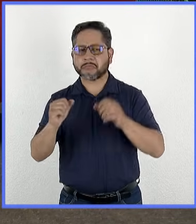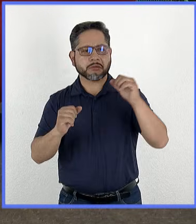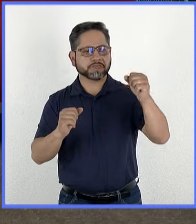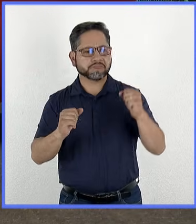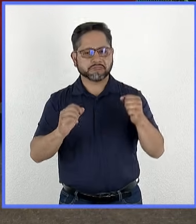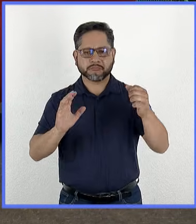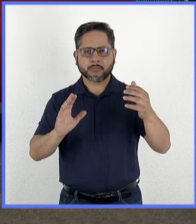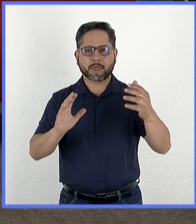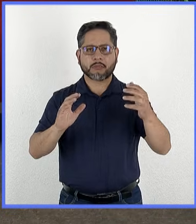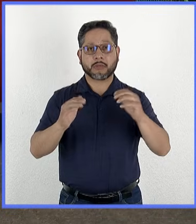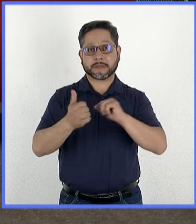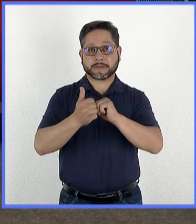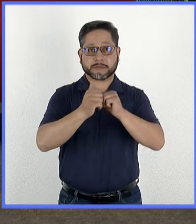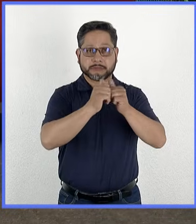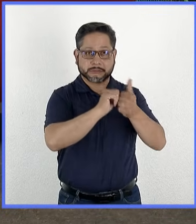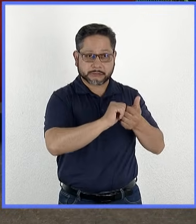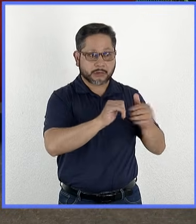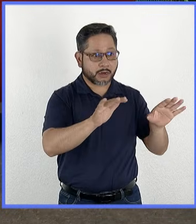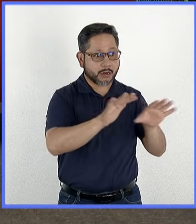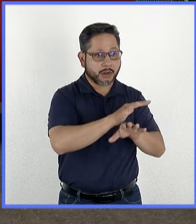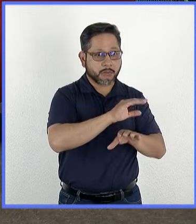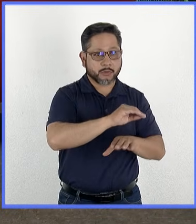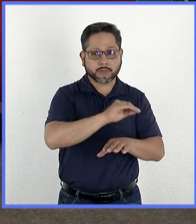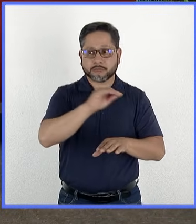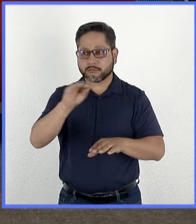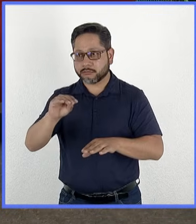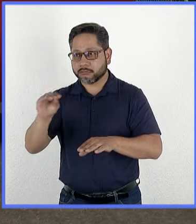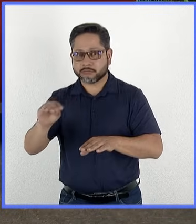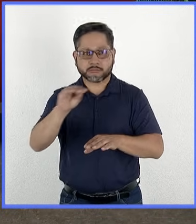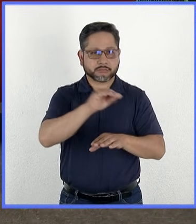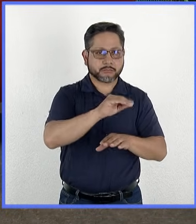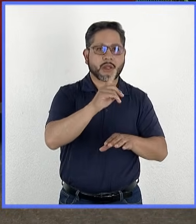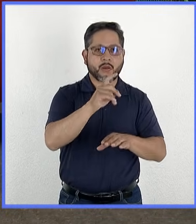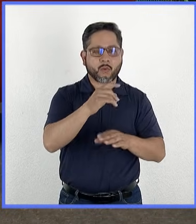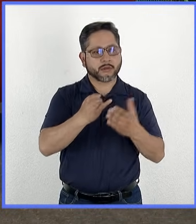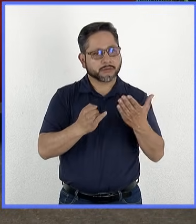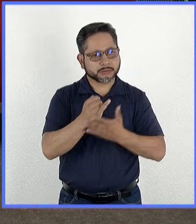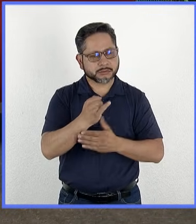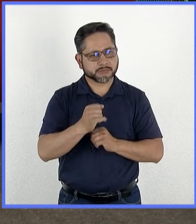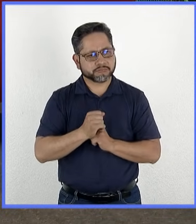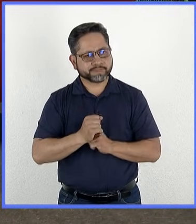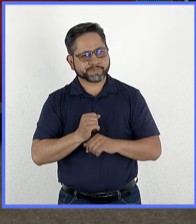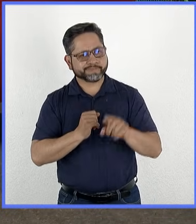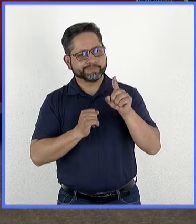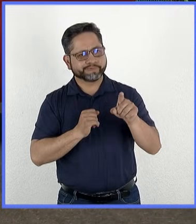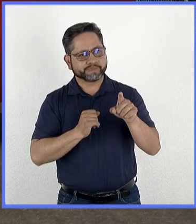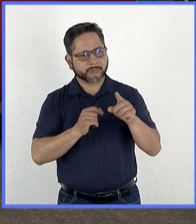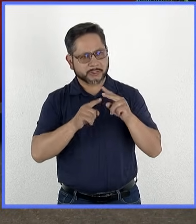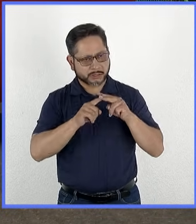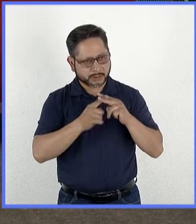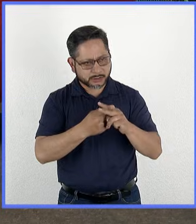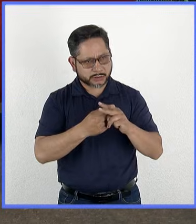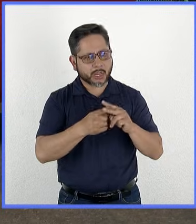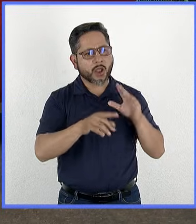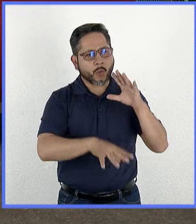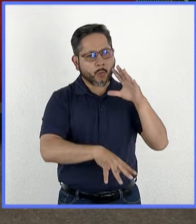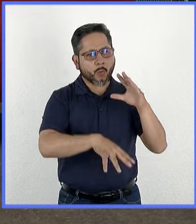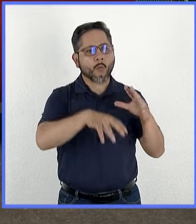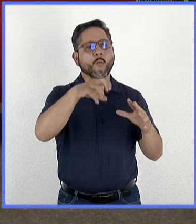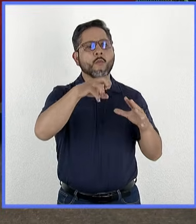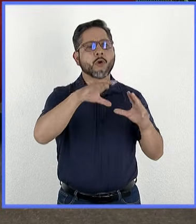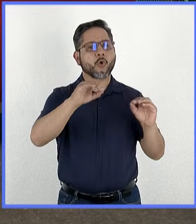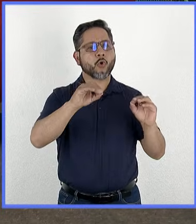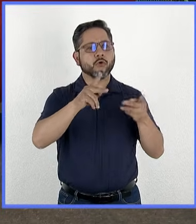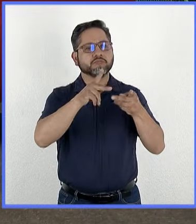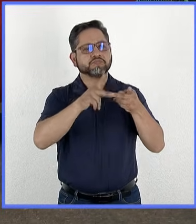de una condición de operación a otra deben ser tan suaves como decidir: inicio la operación de bombeo o